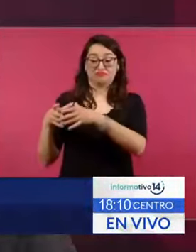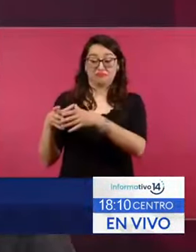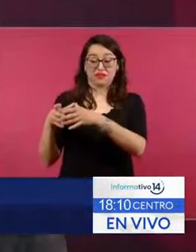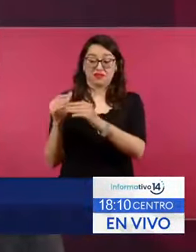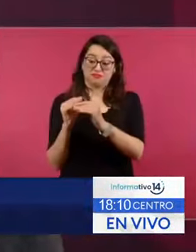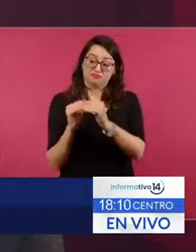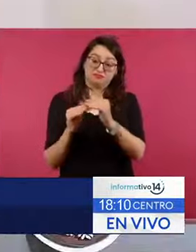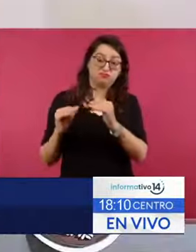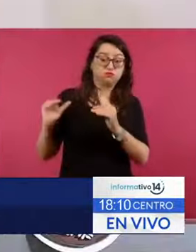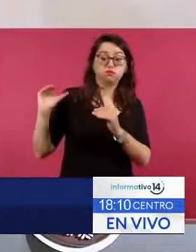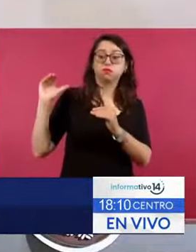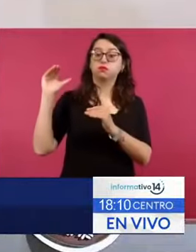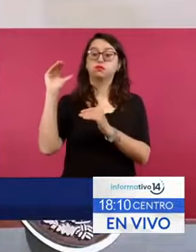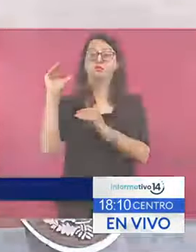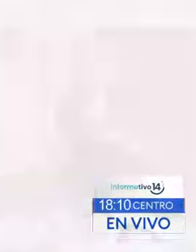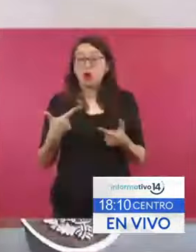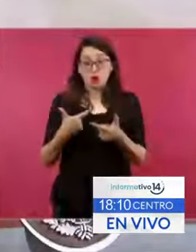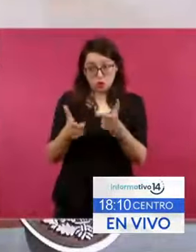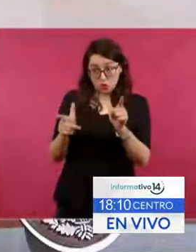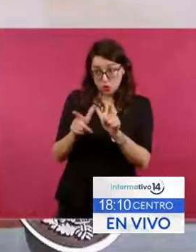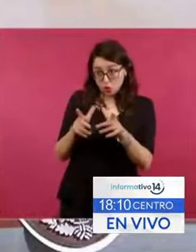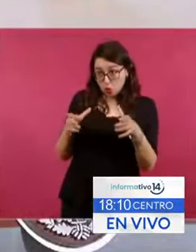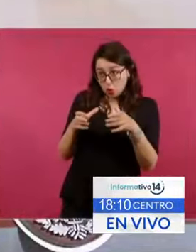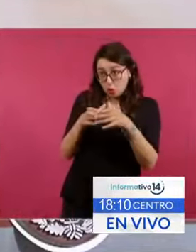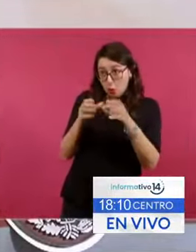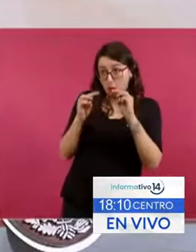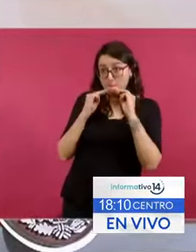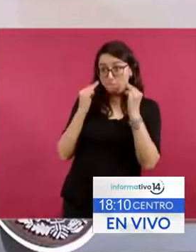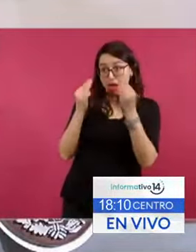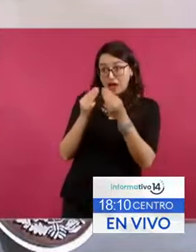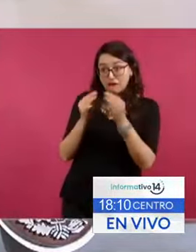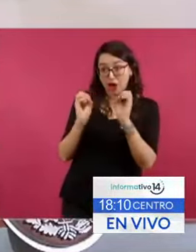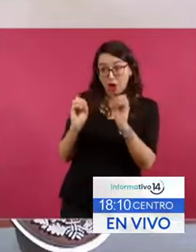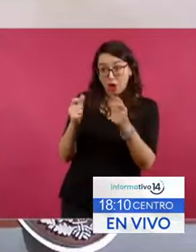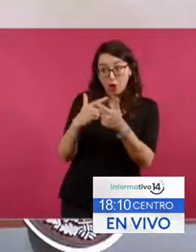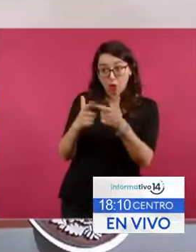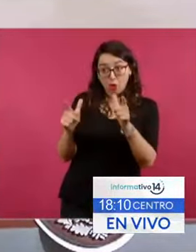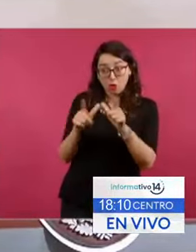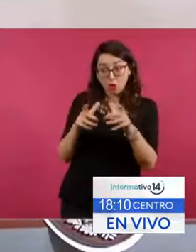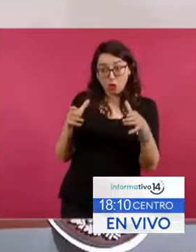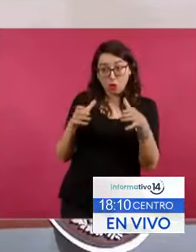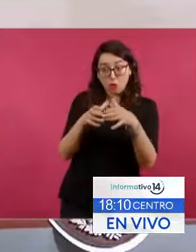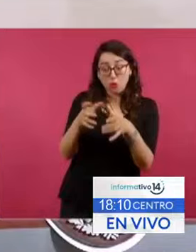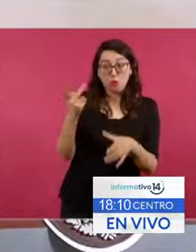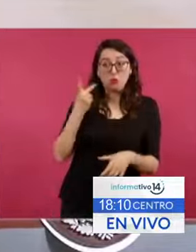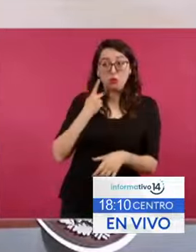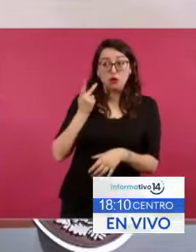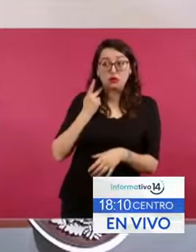que el propio gobernador. Como que el gobernador